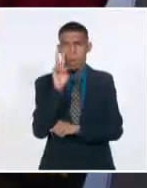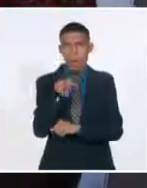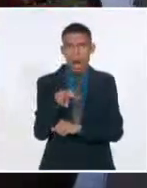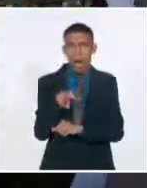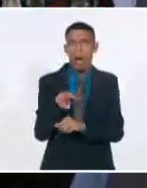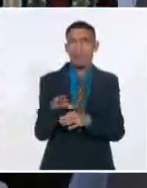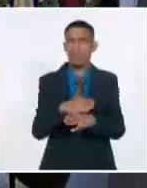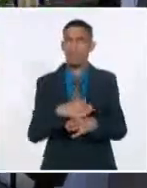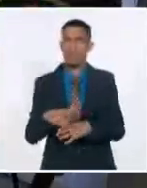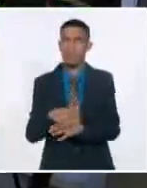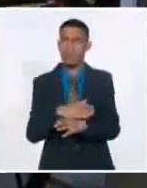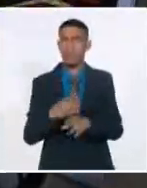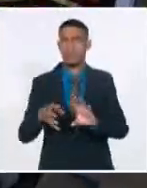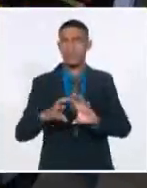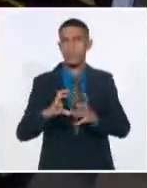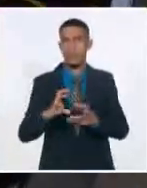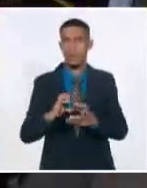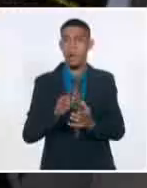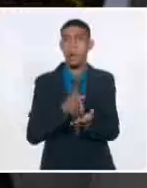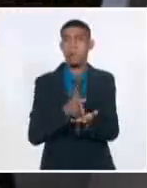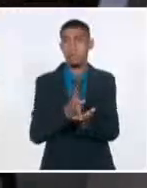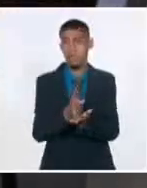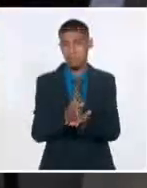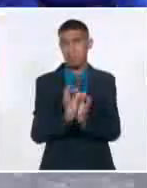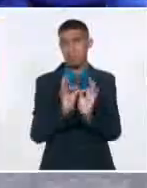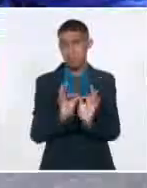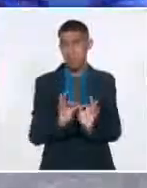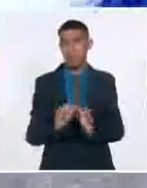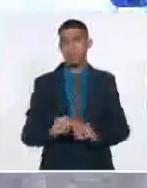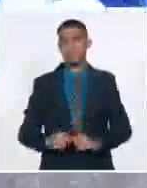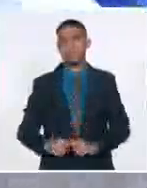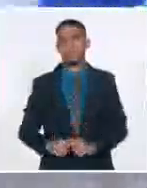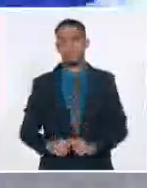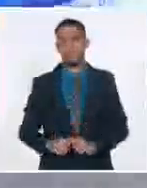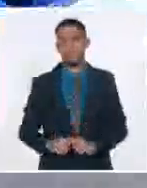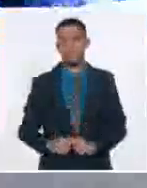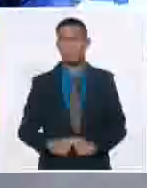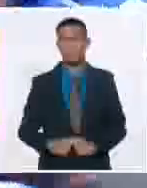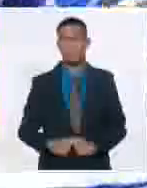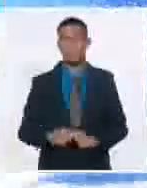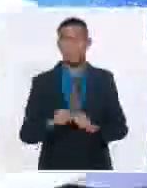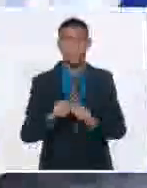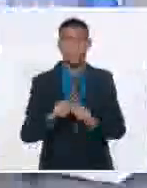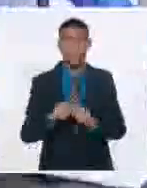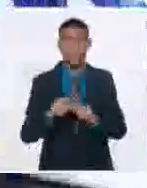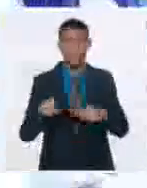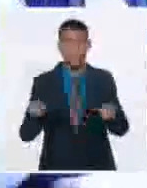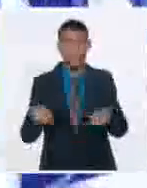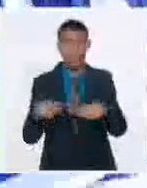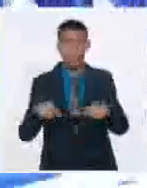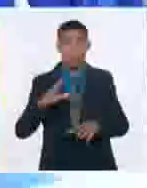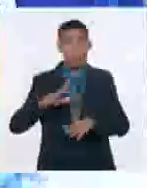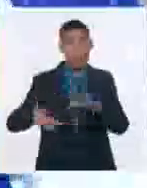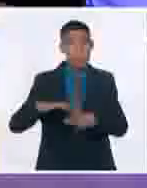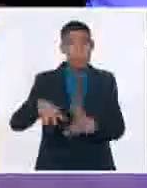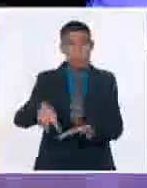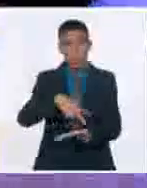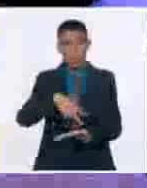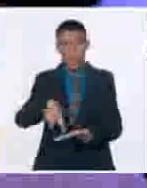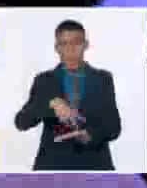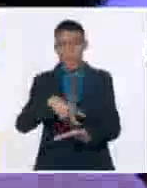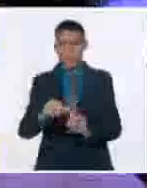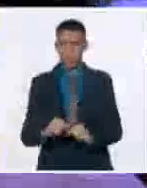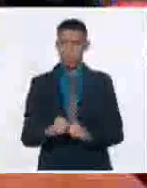de la agrupación que da continuidad a su legado musical. Bajo el sonido del tambor, la danza y la fuerza sonora